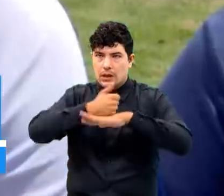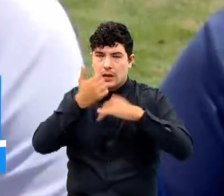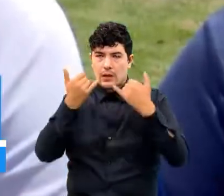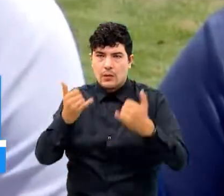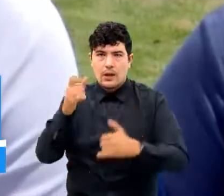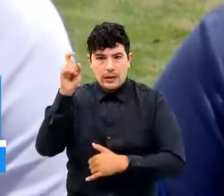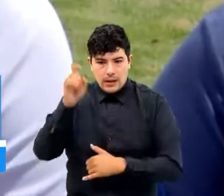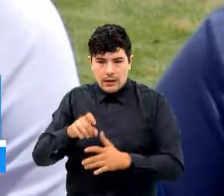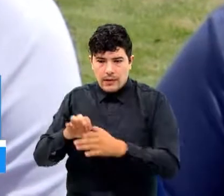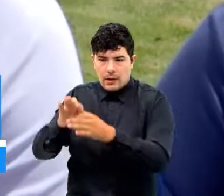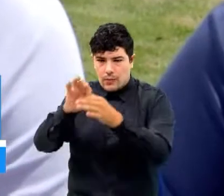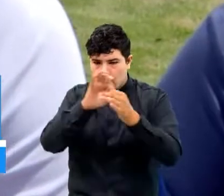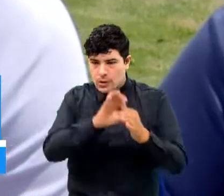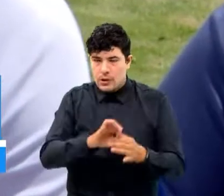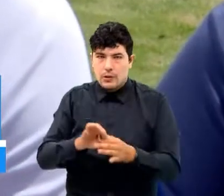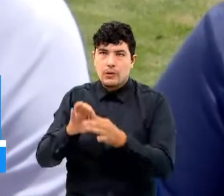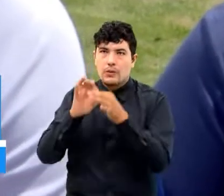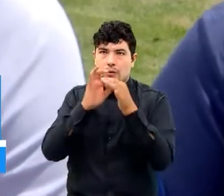nos unamos